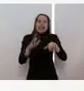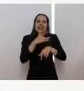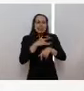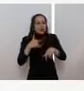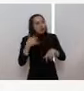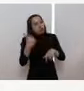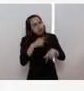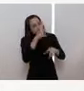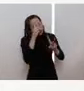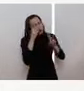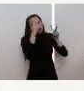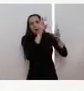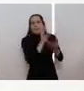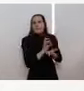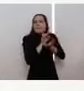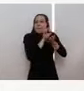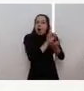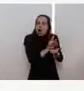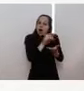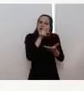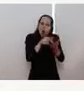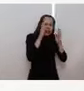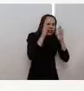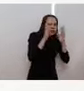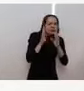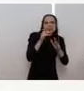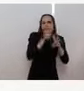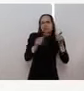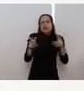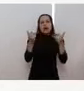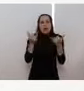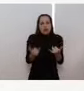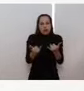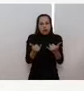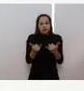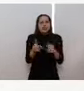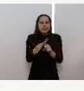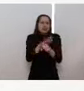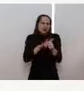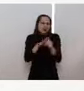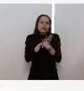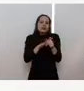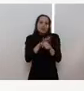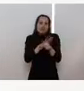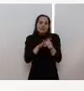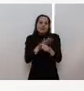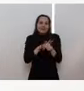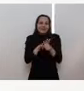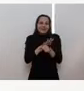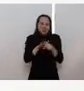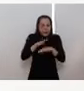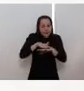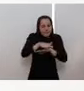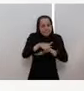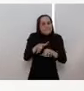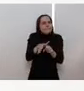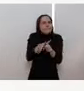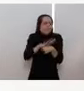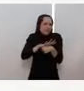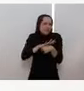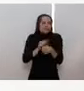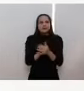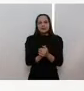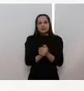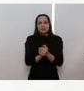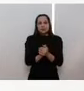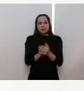modelos para la atención de pacientes en la actual en la actual situación y en la tiempo es pandemia también nuestros